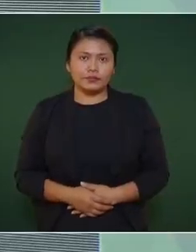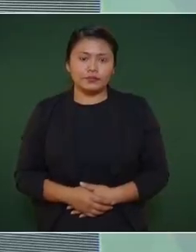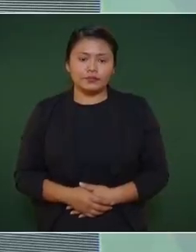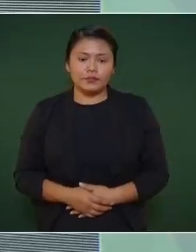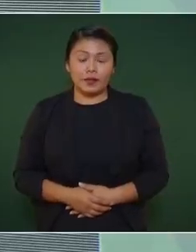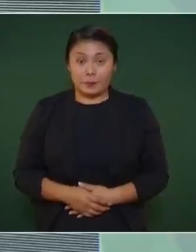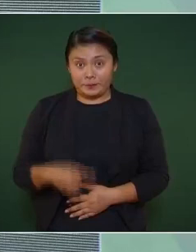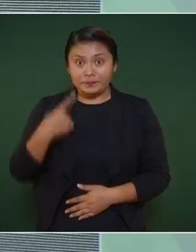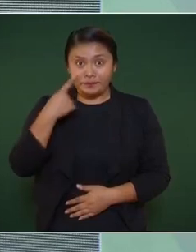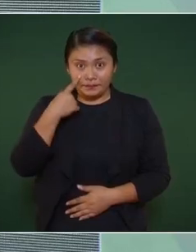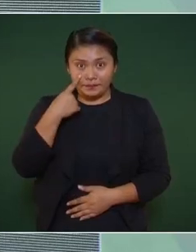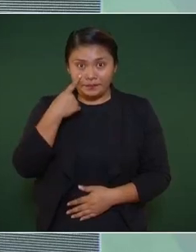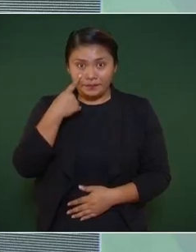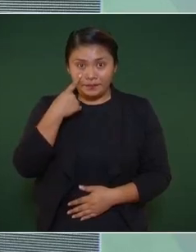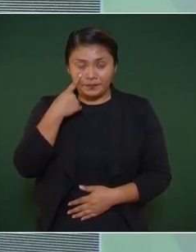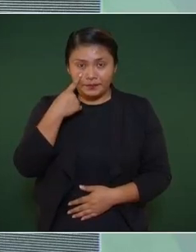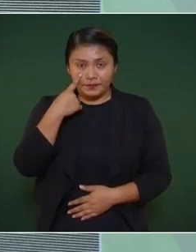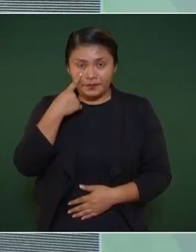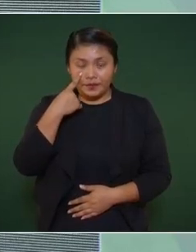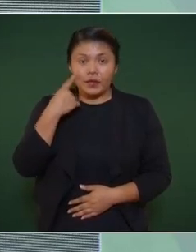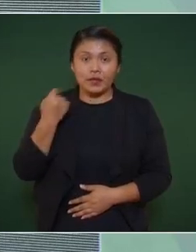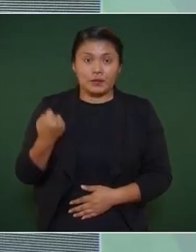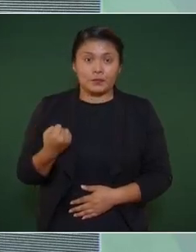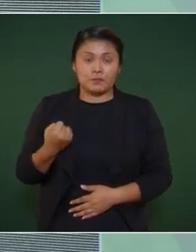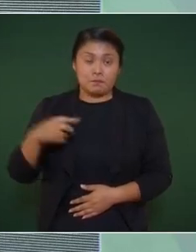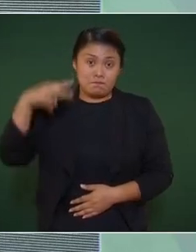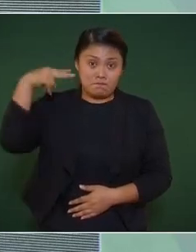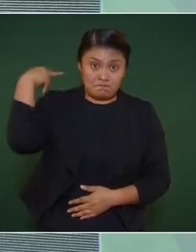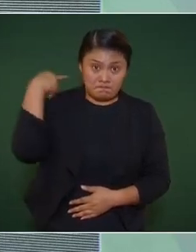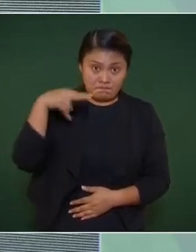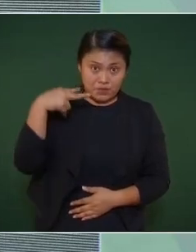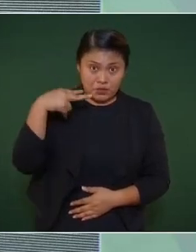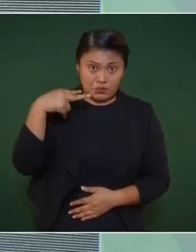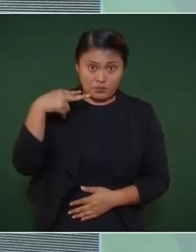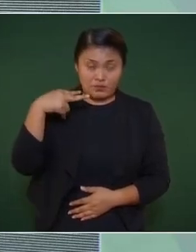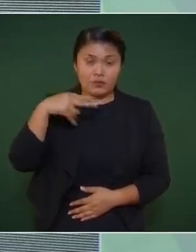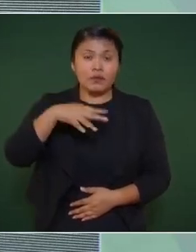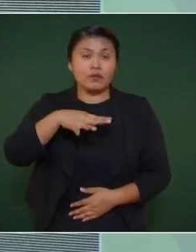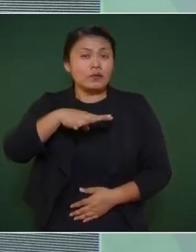miren, Veracruz tiene